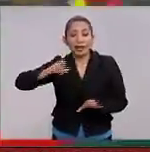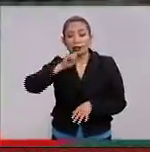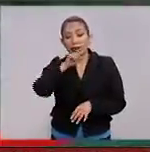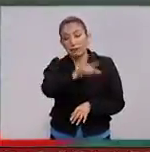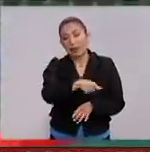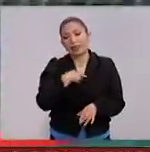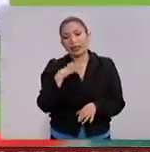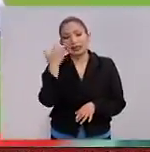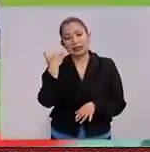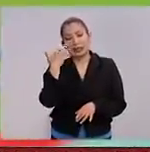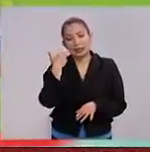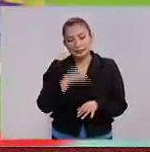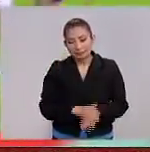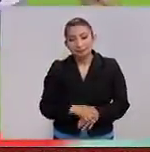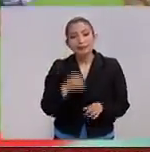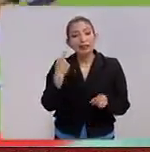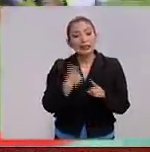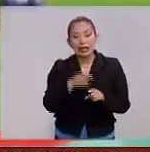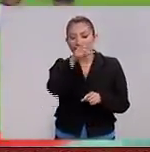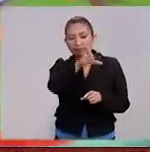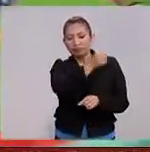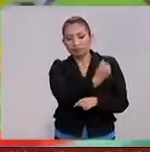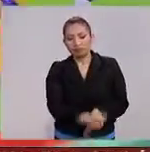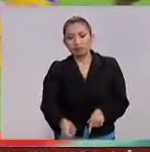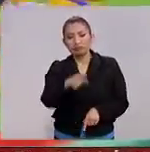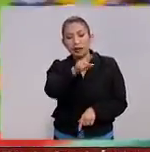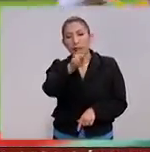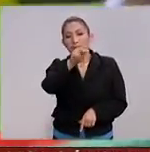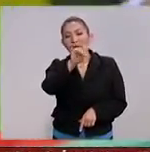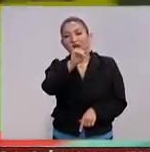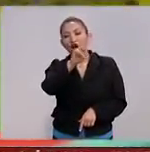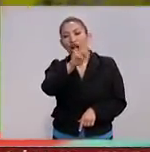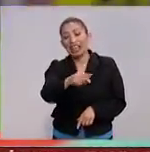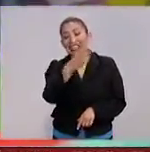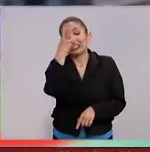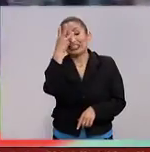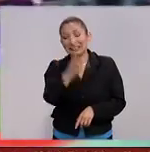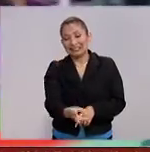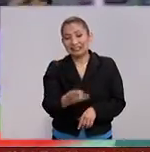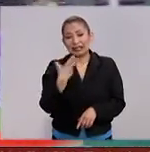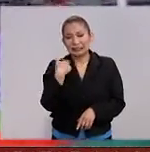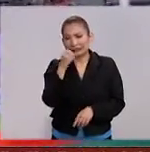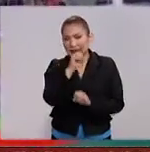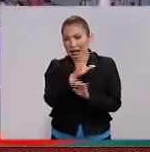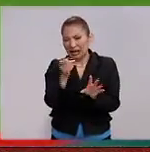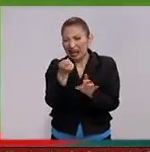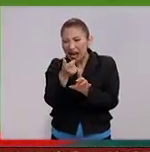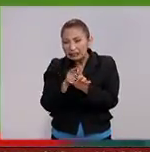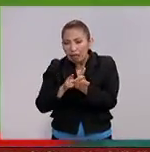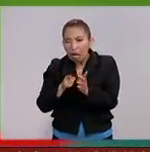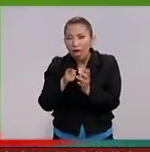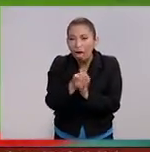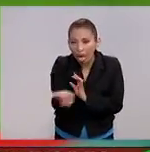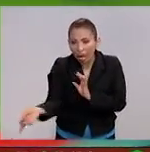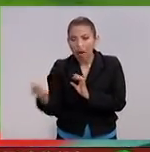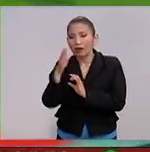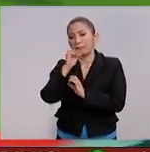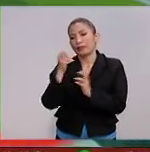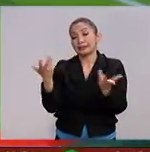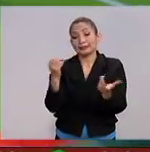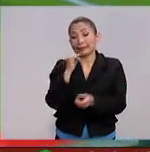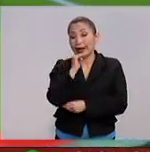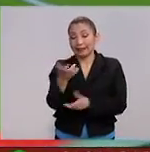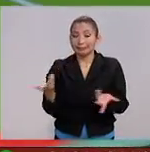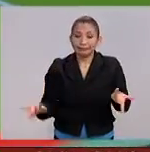del equipo de los tigres quien fue la figura la verdad el pikolín que sacó tres muy claras de gol pero no se pudo hacer absolutamente